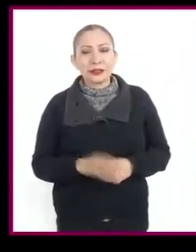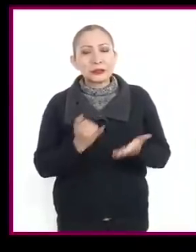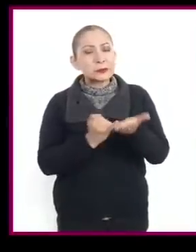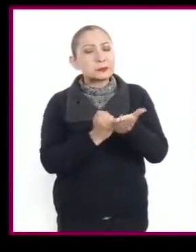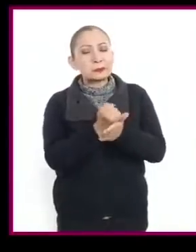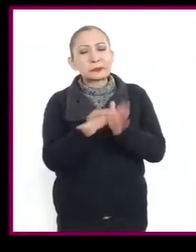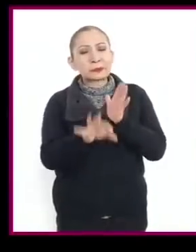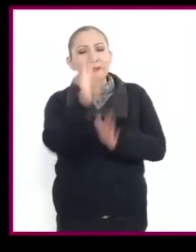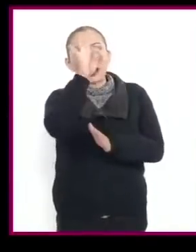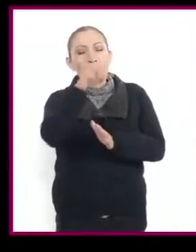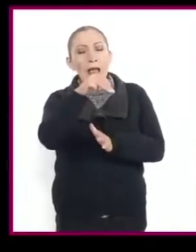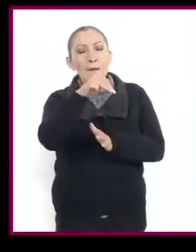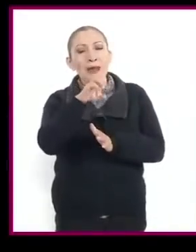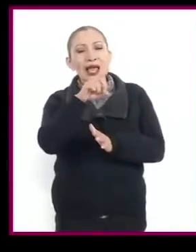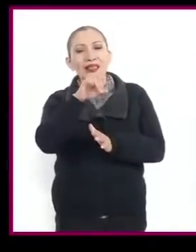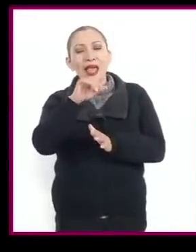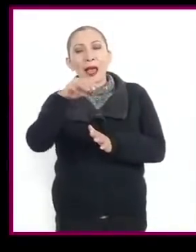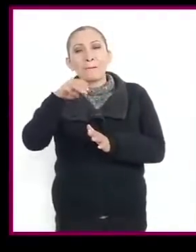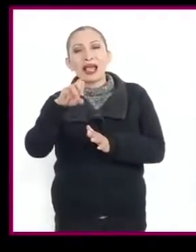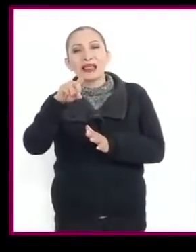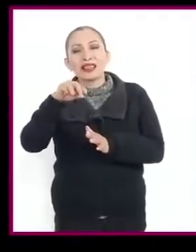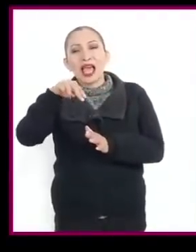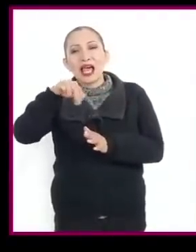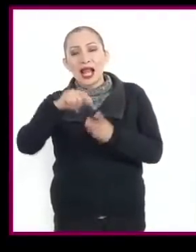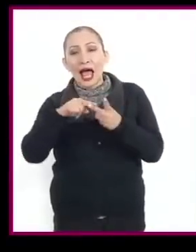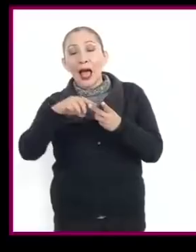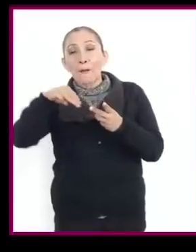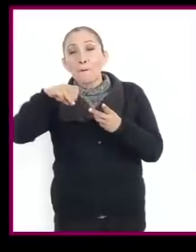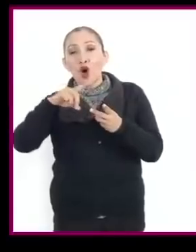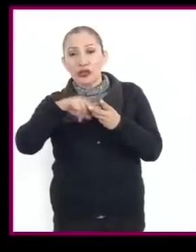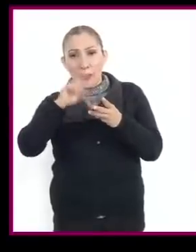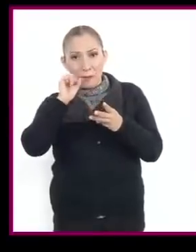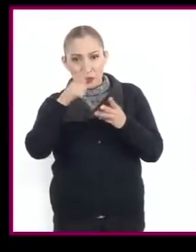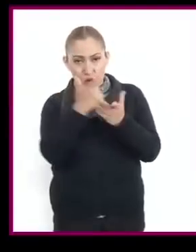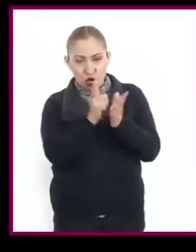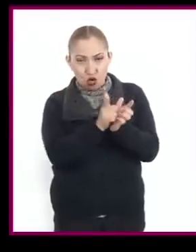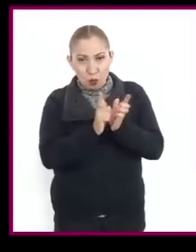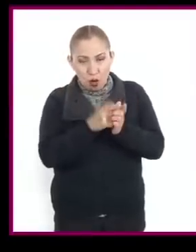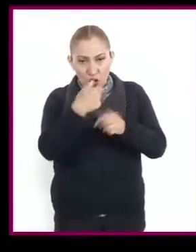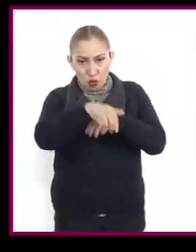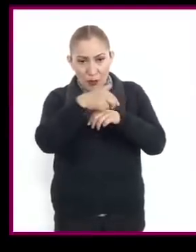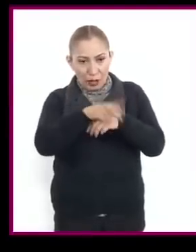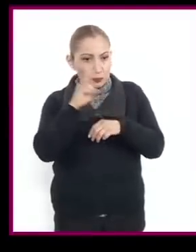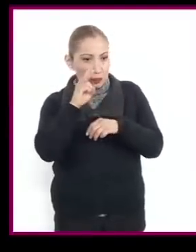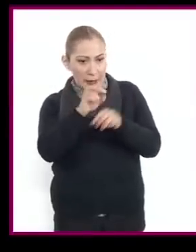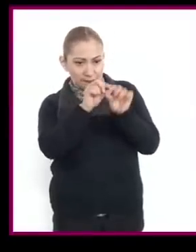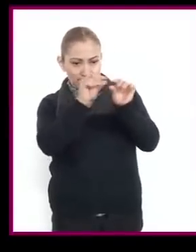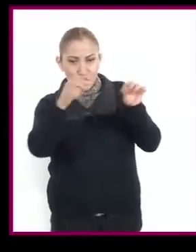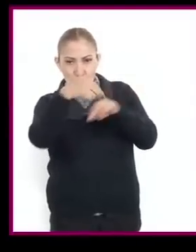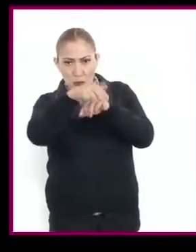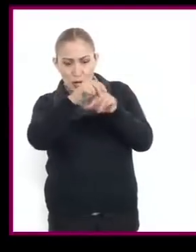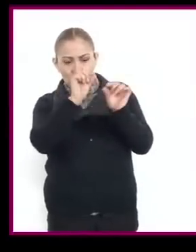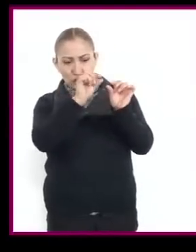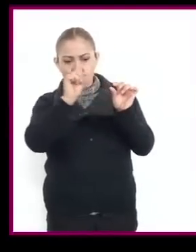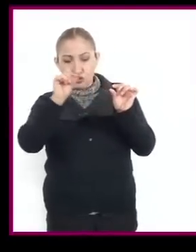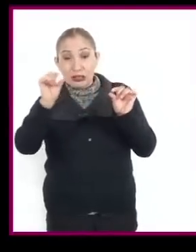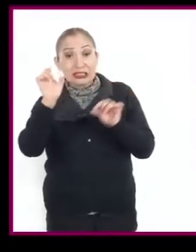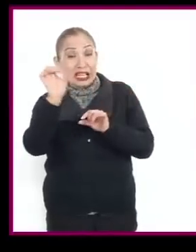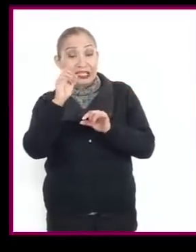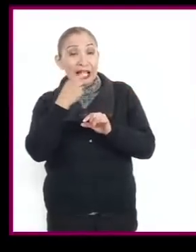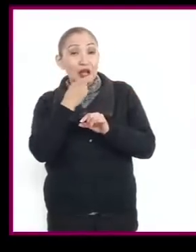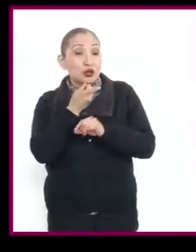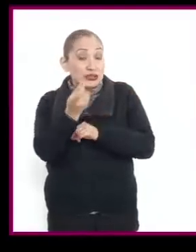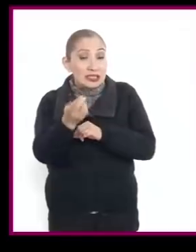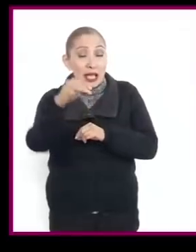Determinar la media, la mediana y la moda del siguiente conjunto de números. Y ahí están, ahí nos dan los números. Así que si alguien